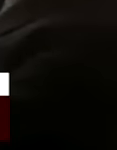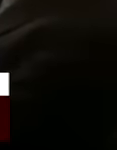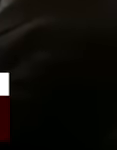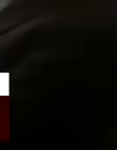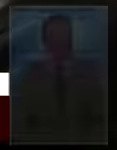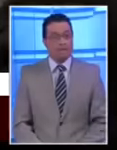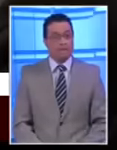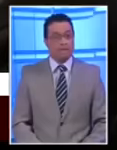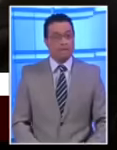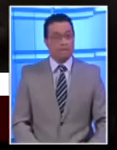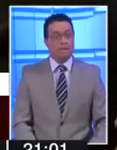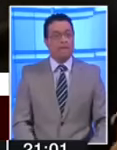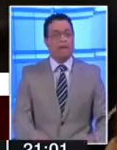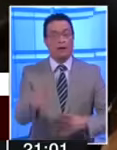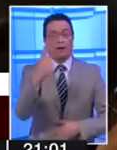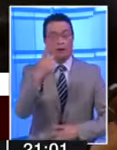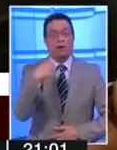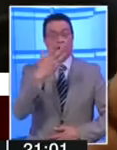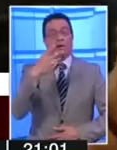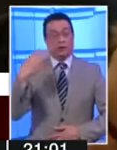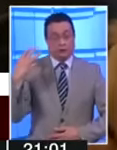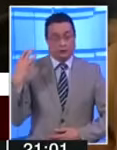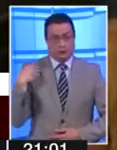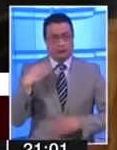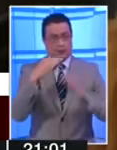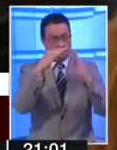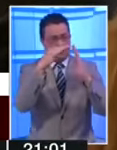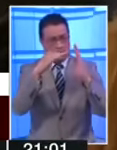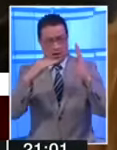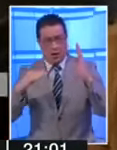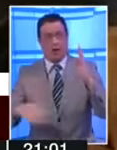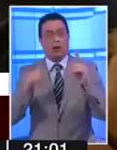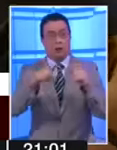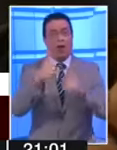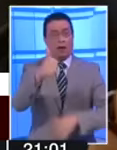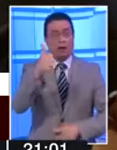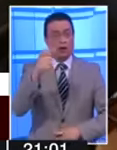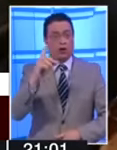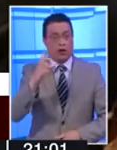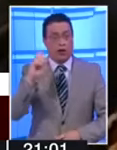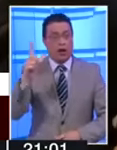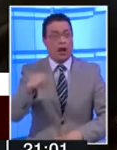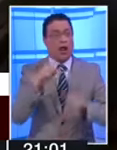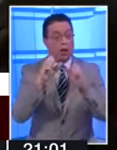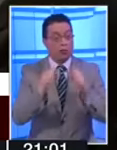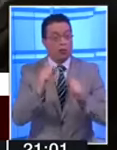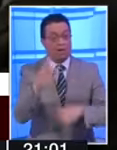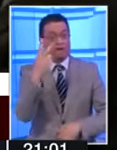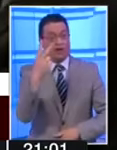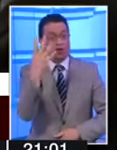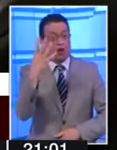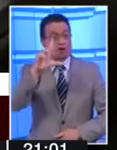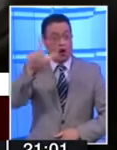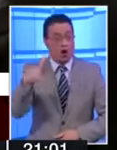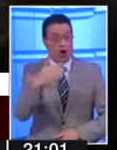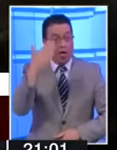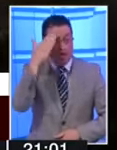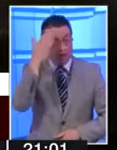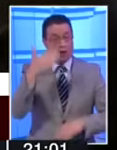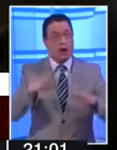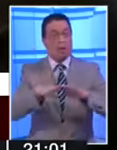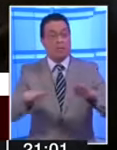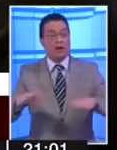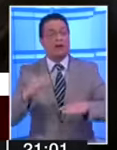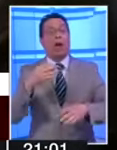en una institución jerarquizada como la de usted, las bolas del director general están puestas las 24 horas del día en la mesa del